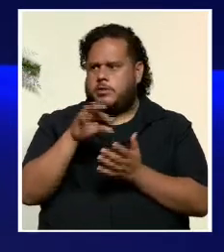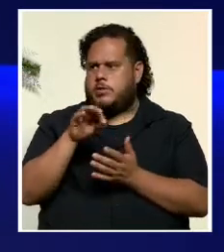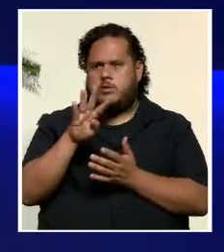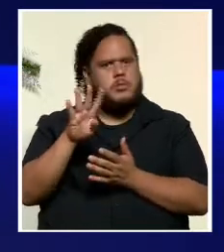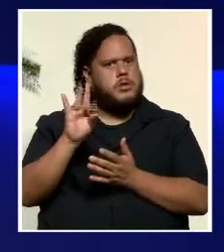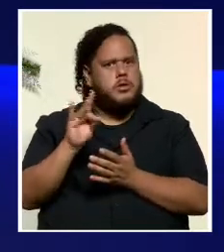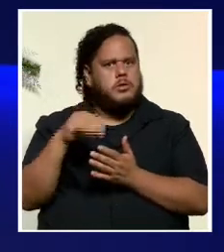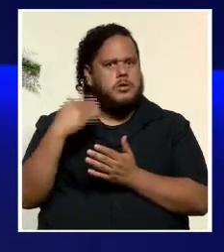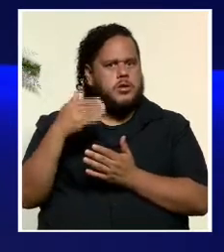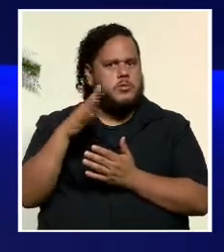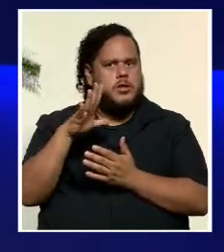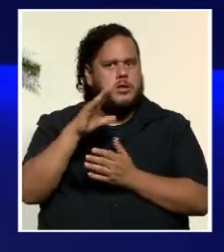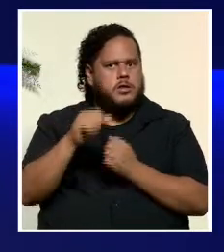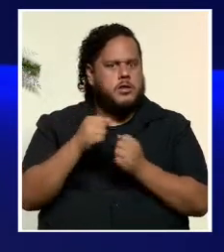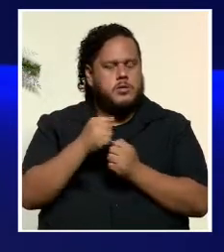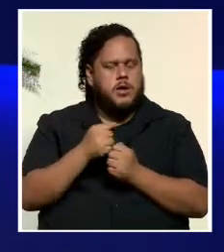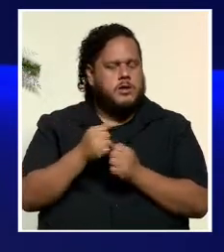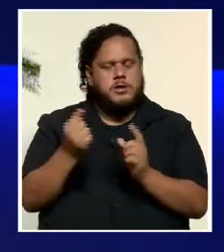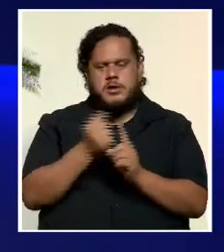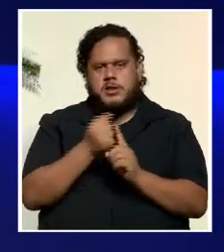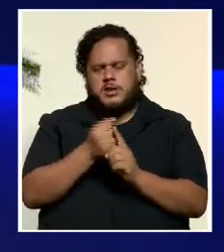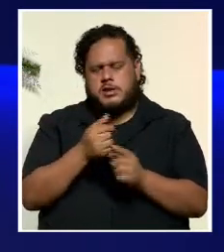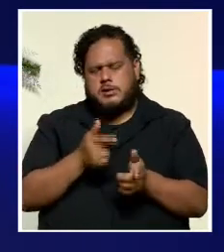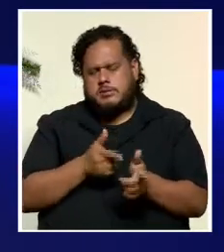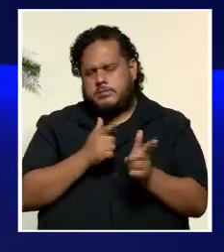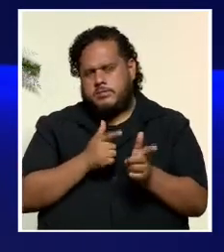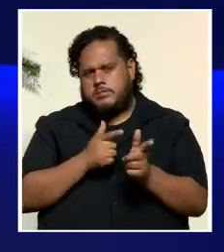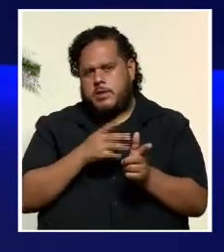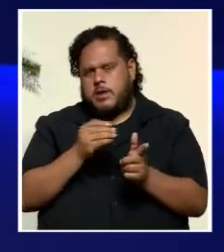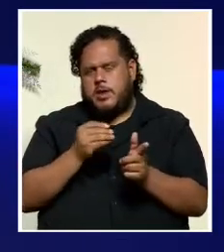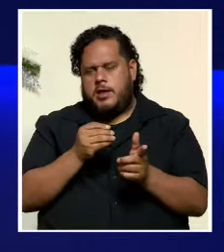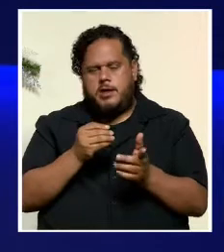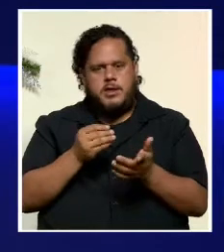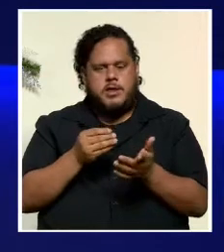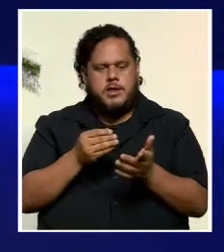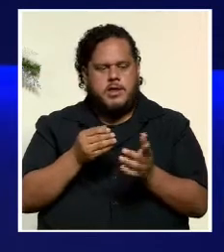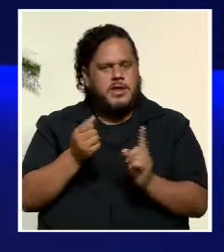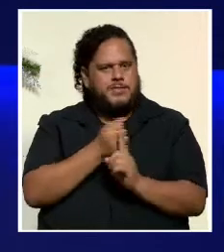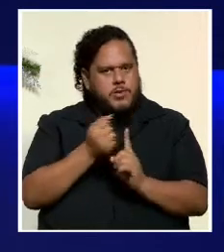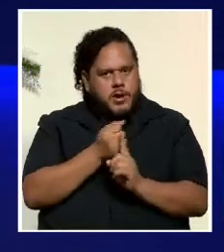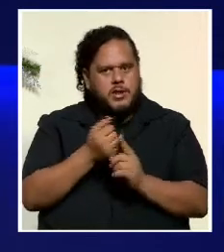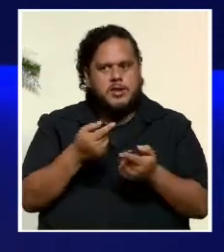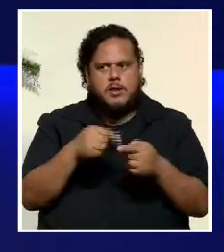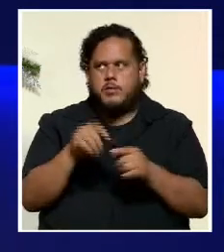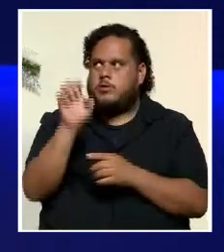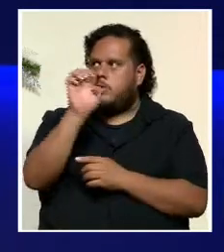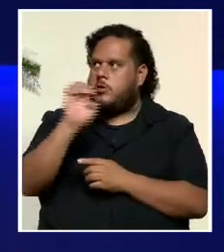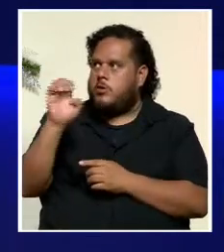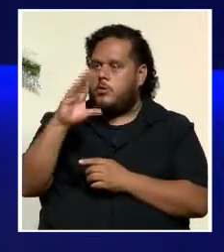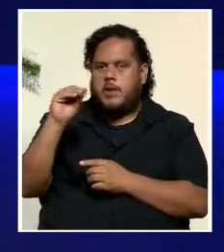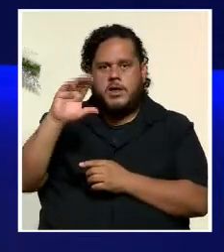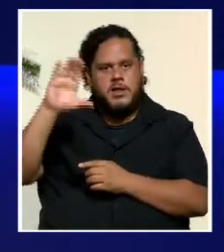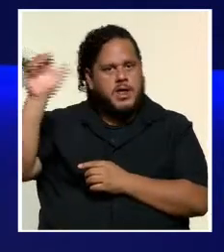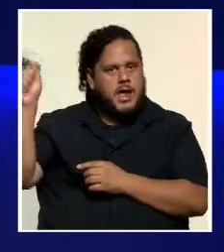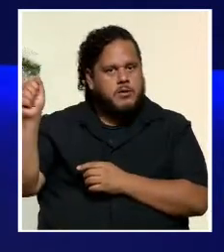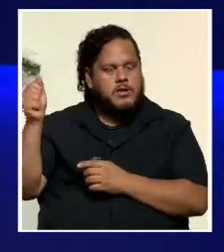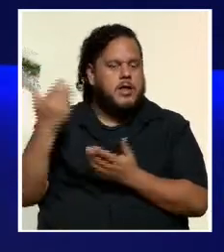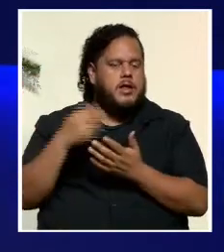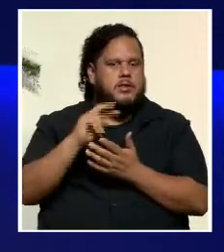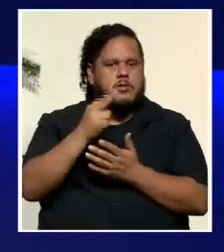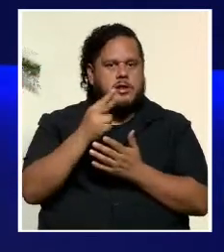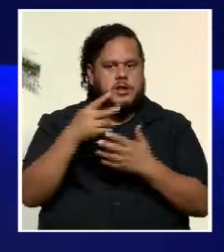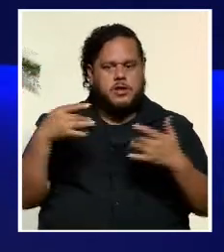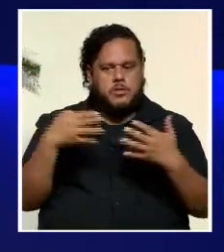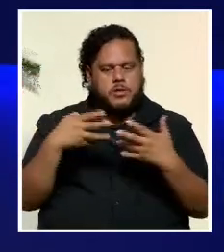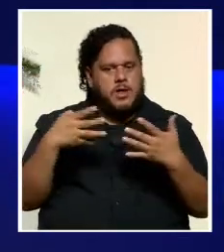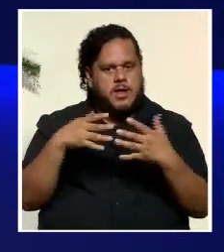años de barbaries, matanzas y torturas que ocurrieron en Europa y Asia durante la Segunda Guerra